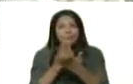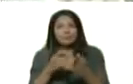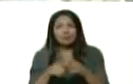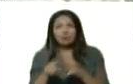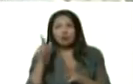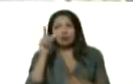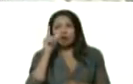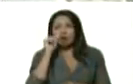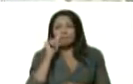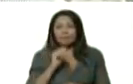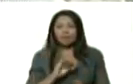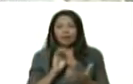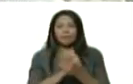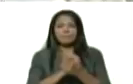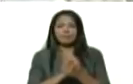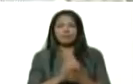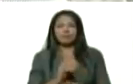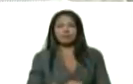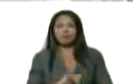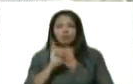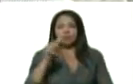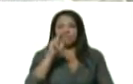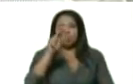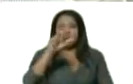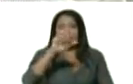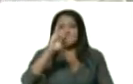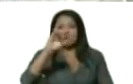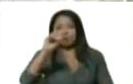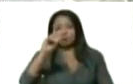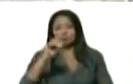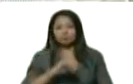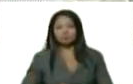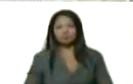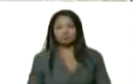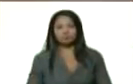compañero Julio León Heredia.